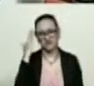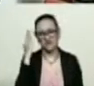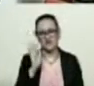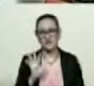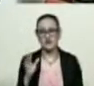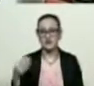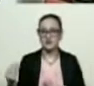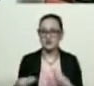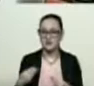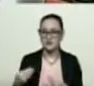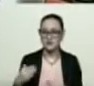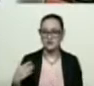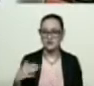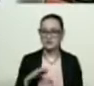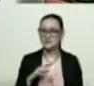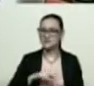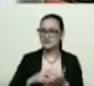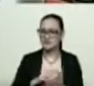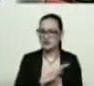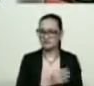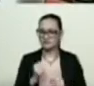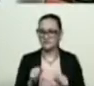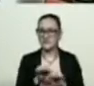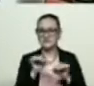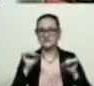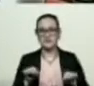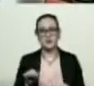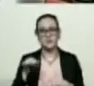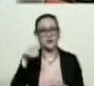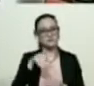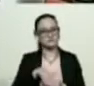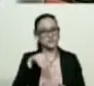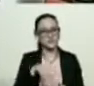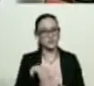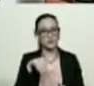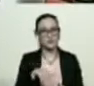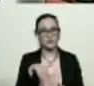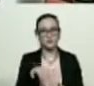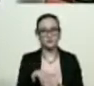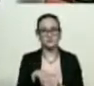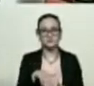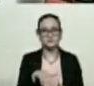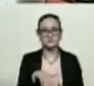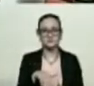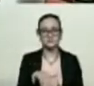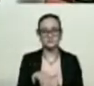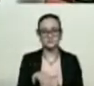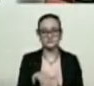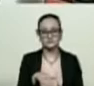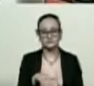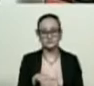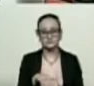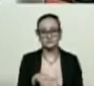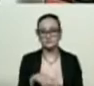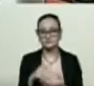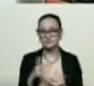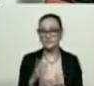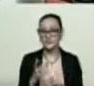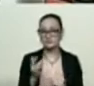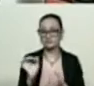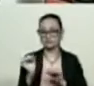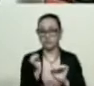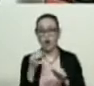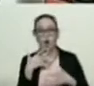realizan y que dan fortaleza al sistema electoral venezolano y que lo hace inquebrantable que lo hace